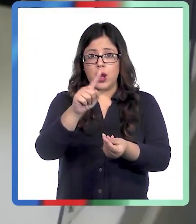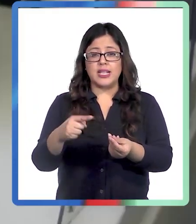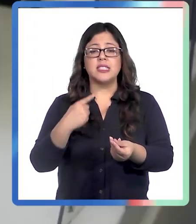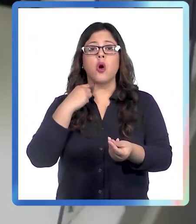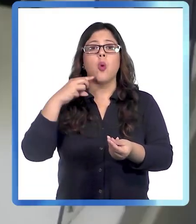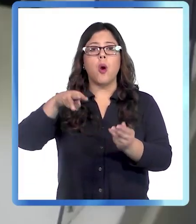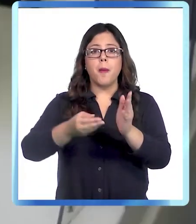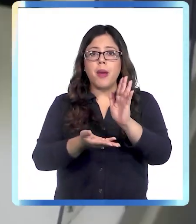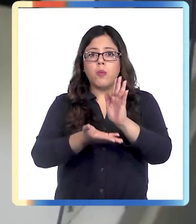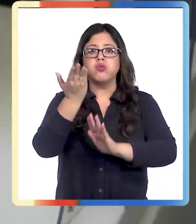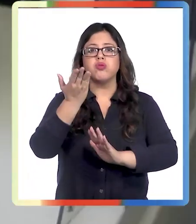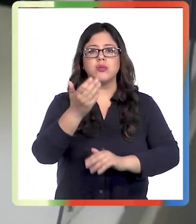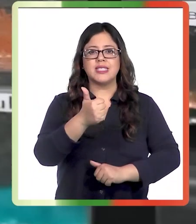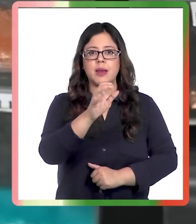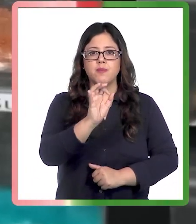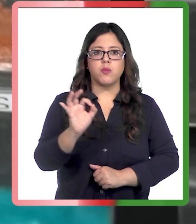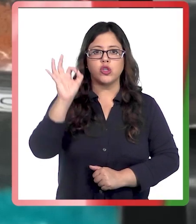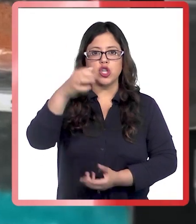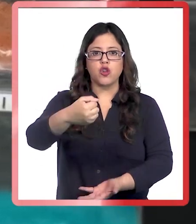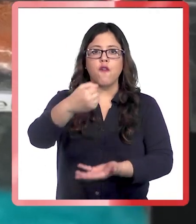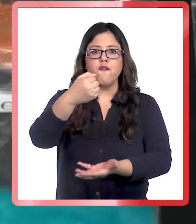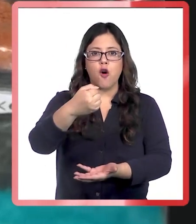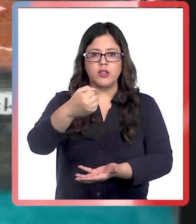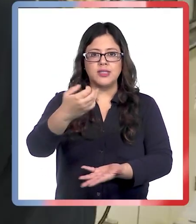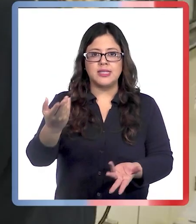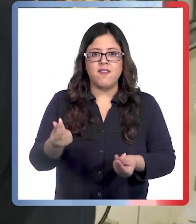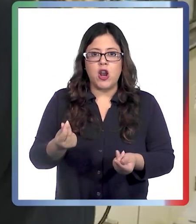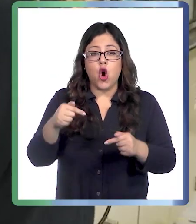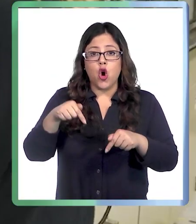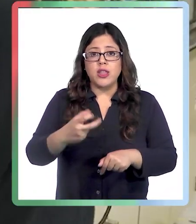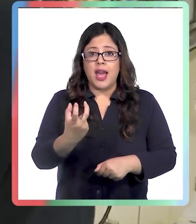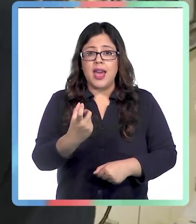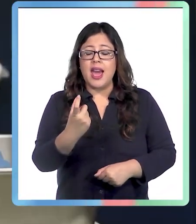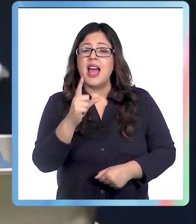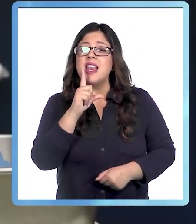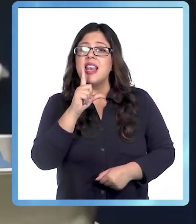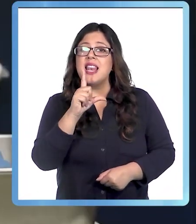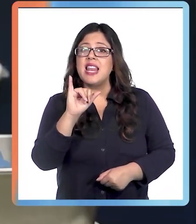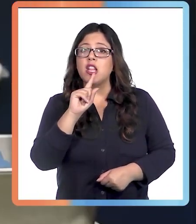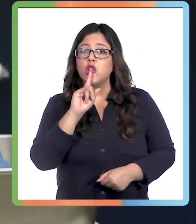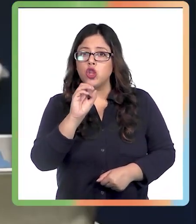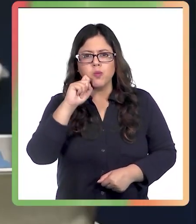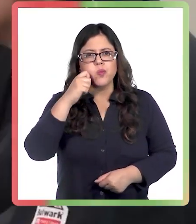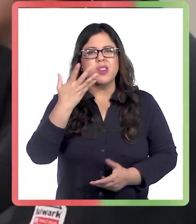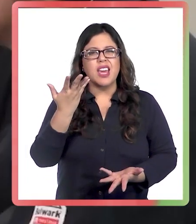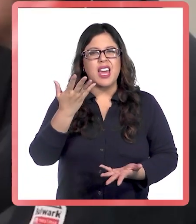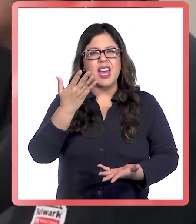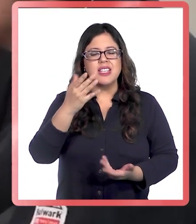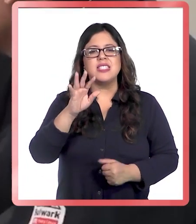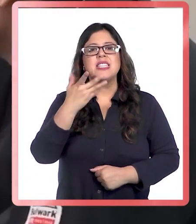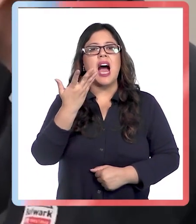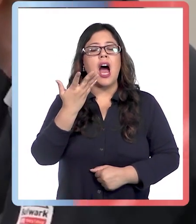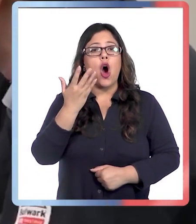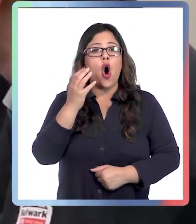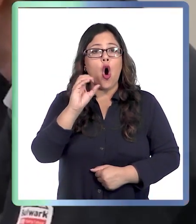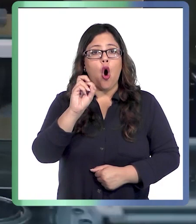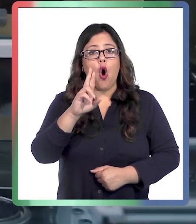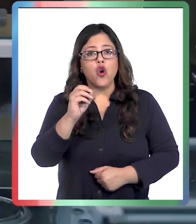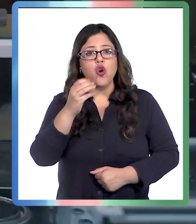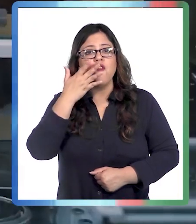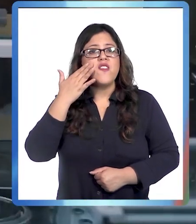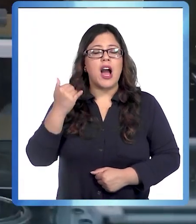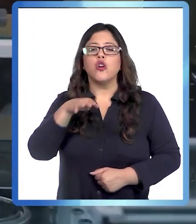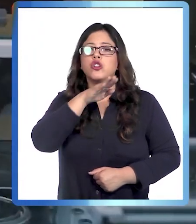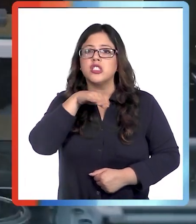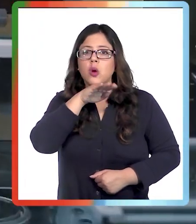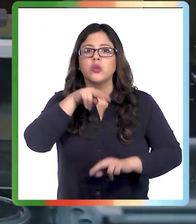de 6% en la bolsa de valores. Hoy el litio es conocido como el oro blanco. Se utiliza como un elemento energético, en